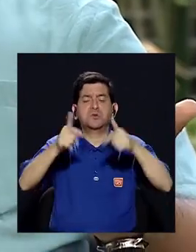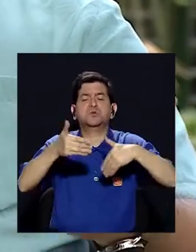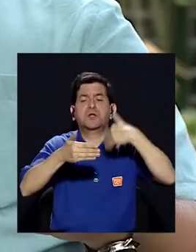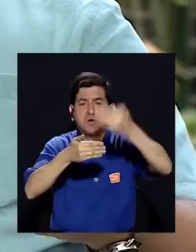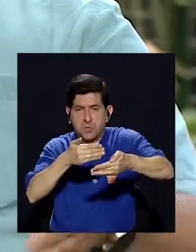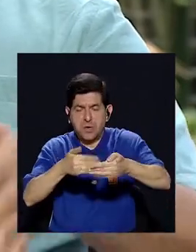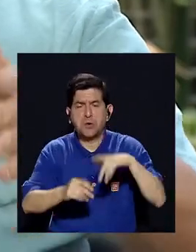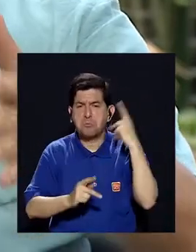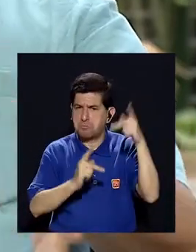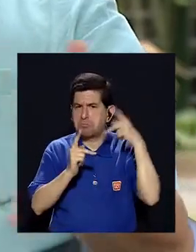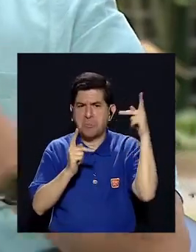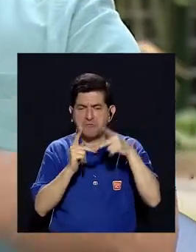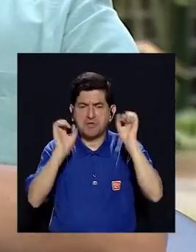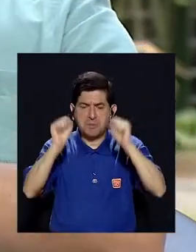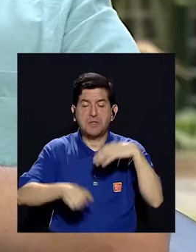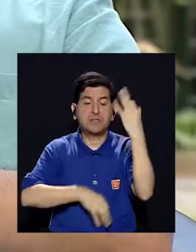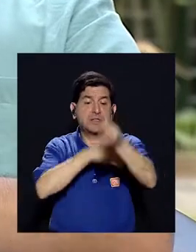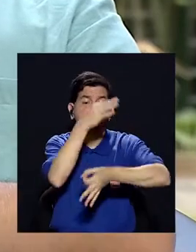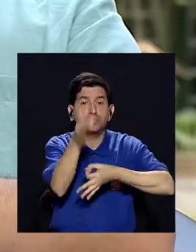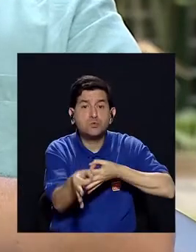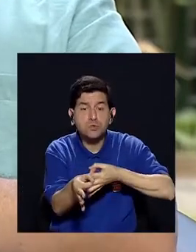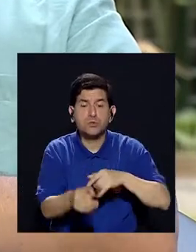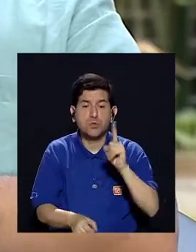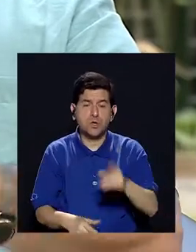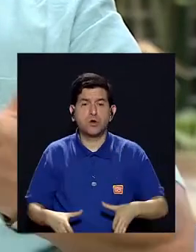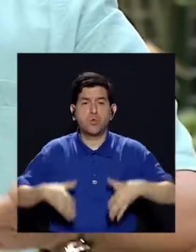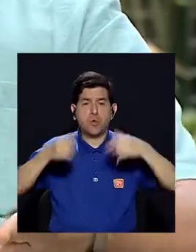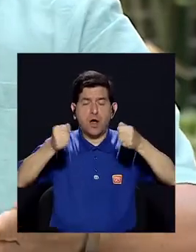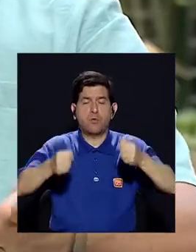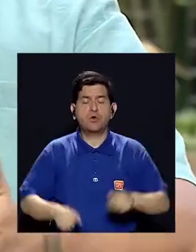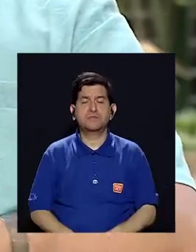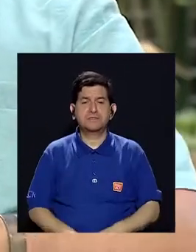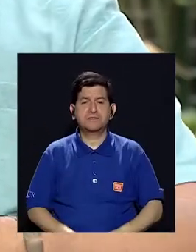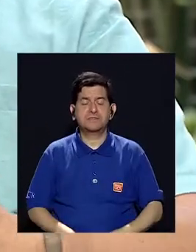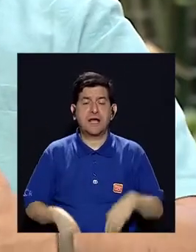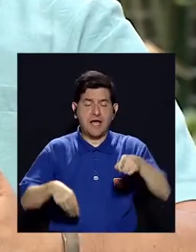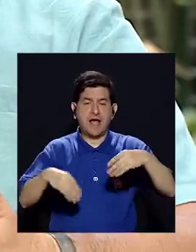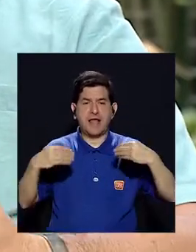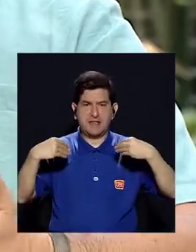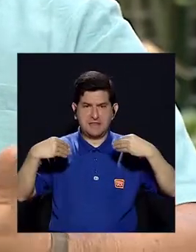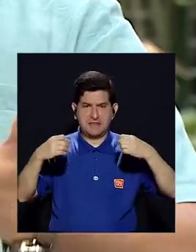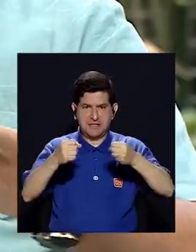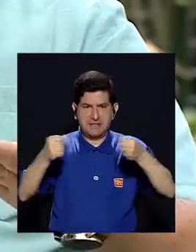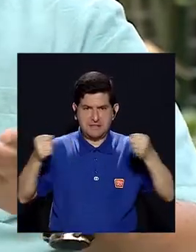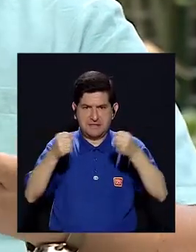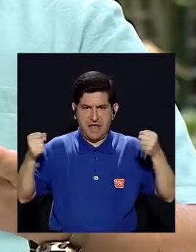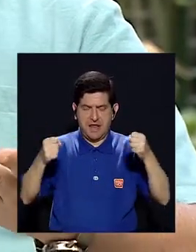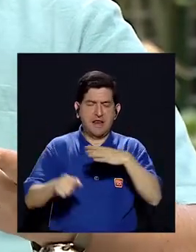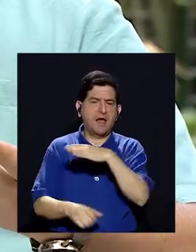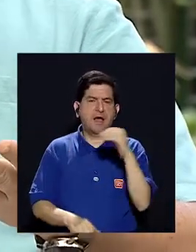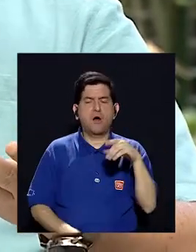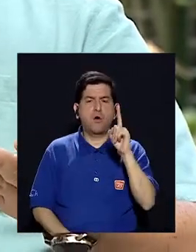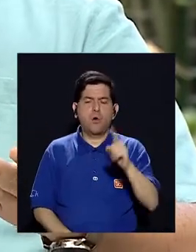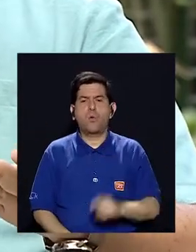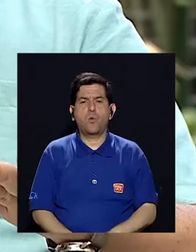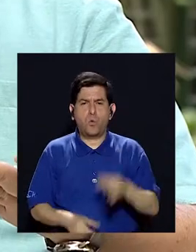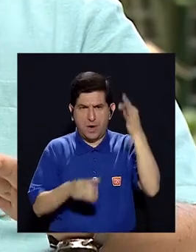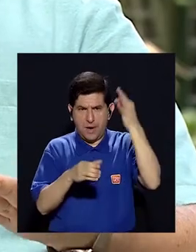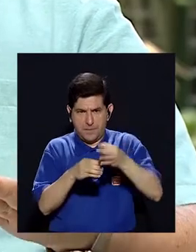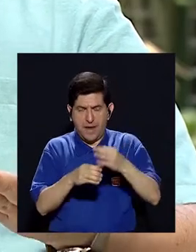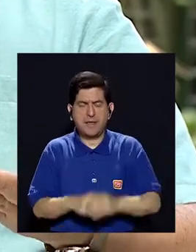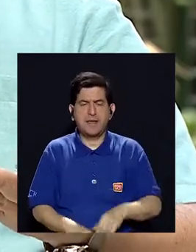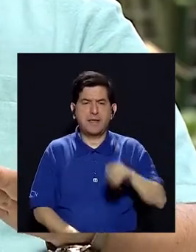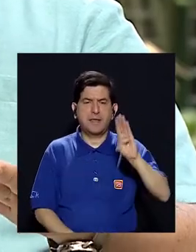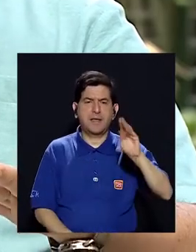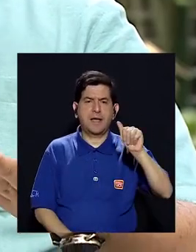desechable, perfectamente puedo sustituirla por una bolsa de tela, puedo sustituirla por una pajilla, por ejemplo, de